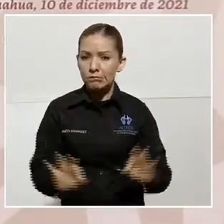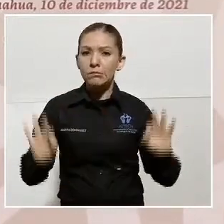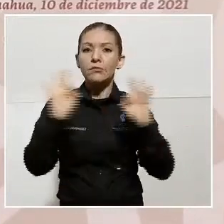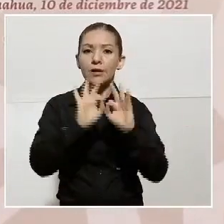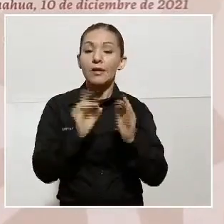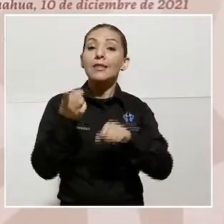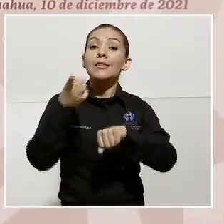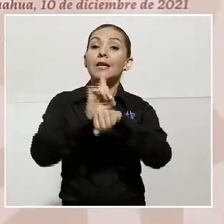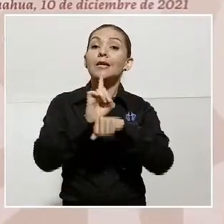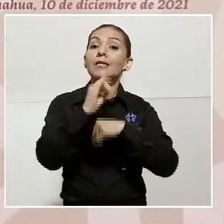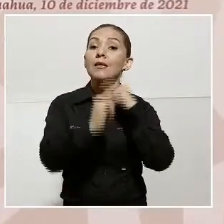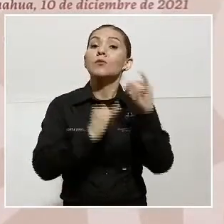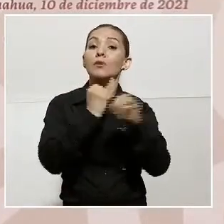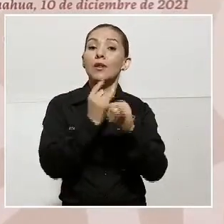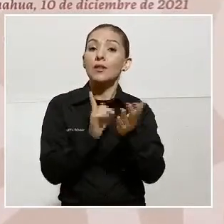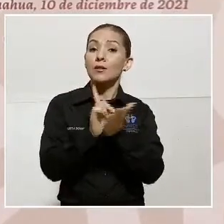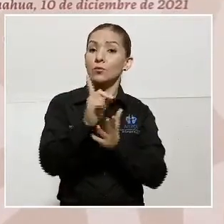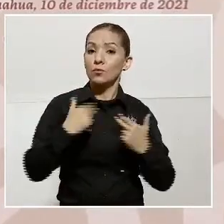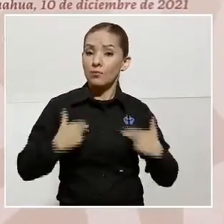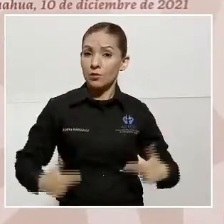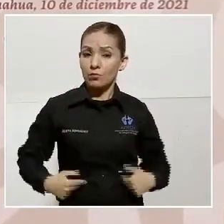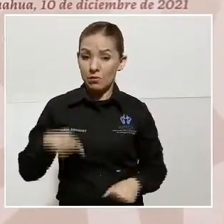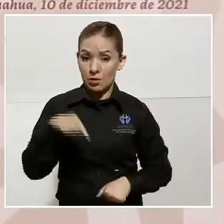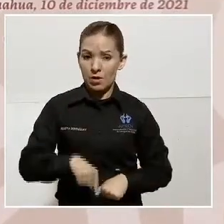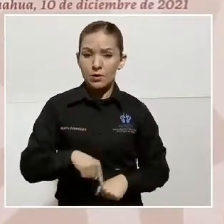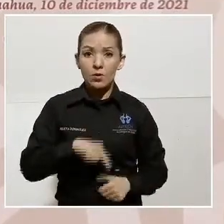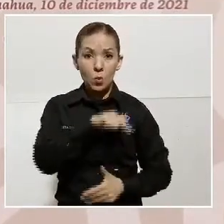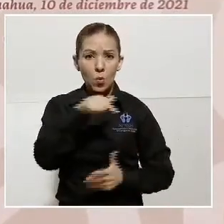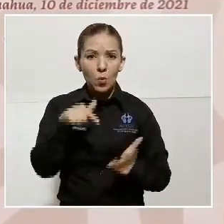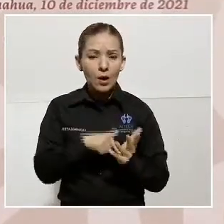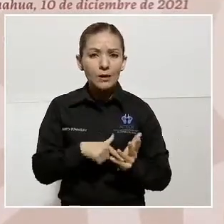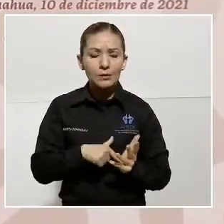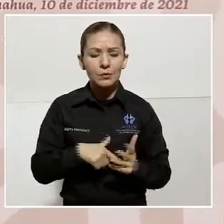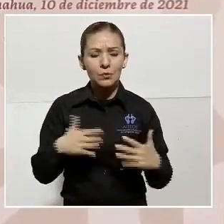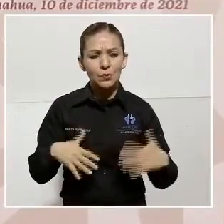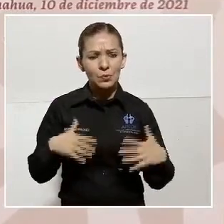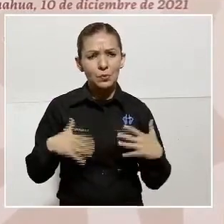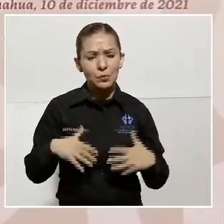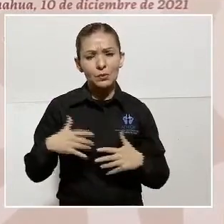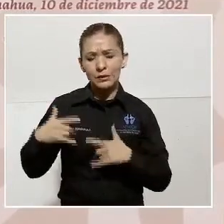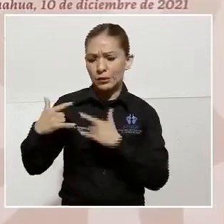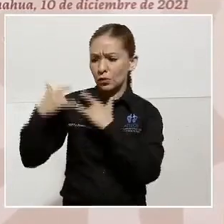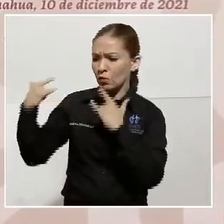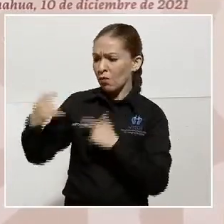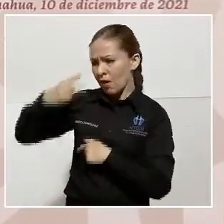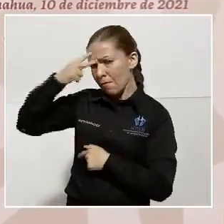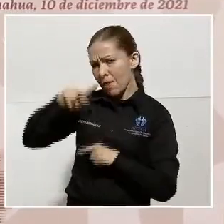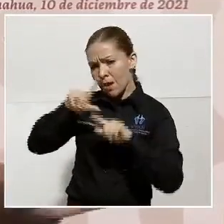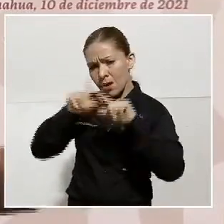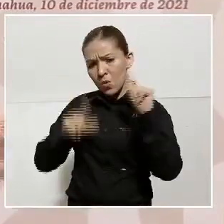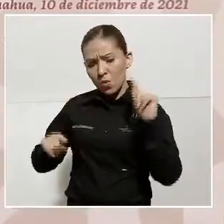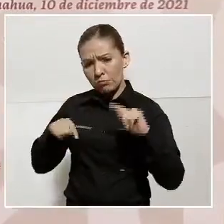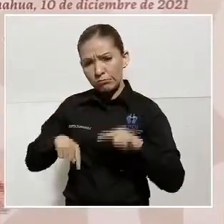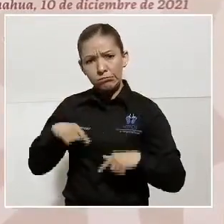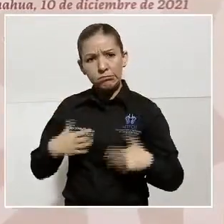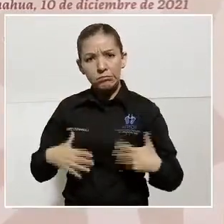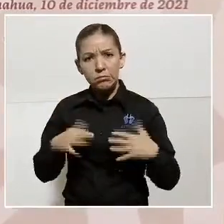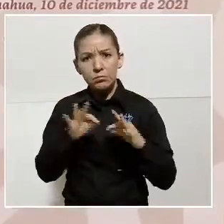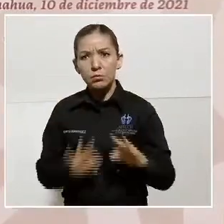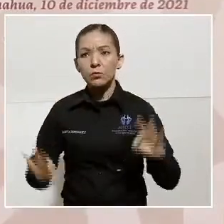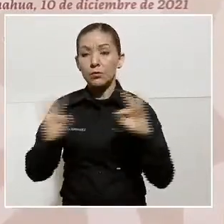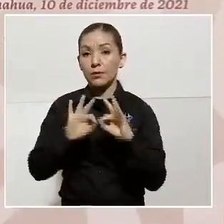de los Derechos Humanos, y en este lugar tan significativo para la historia de nuestro país. Aquí, a